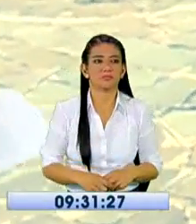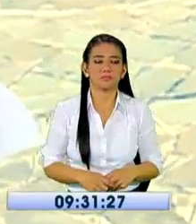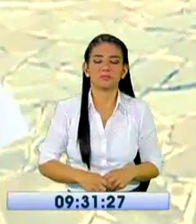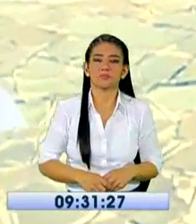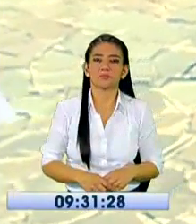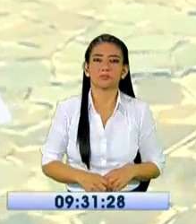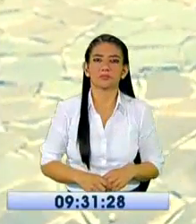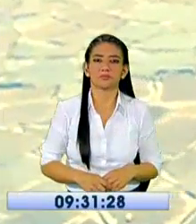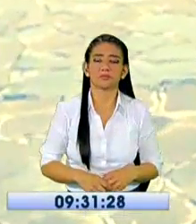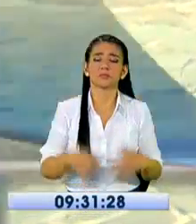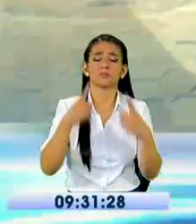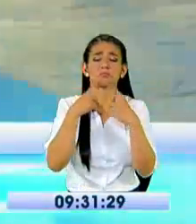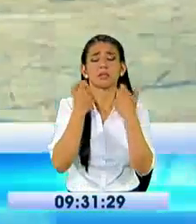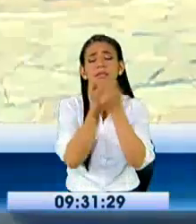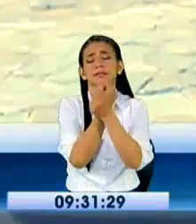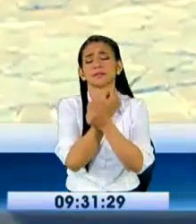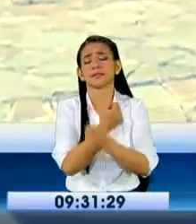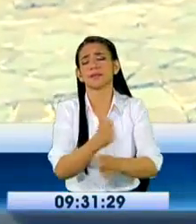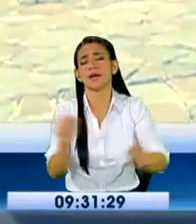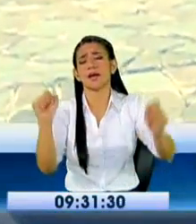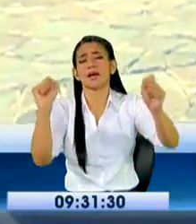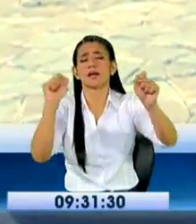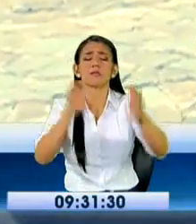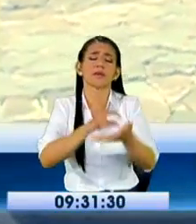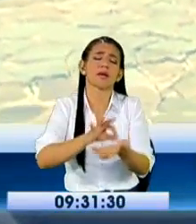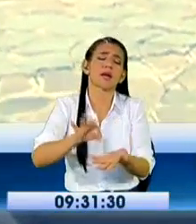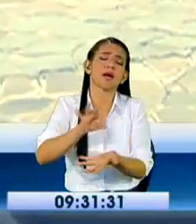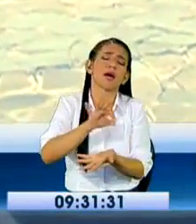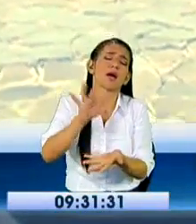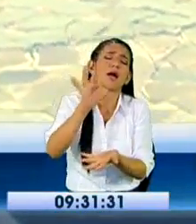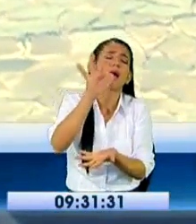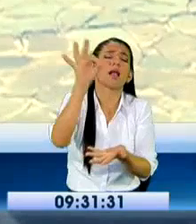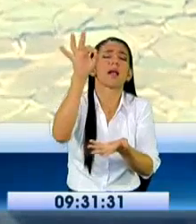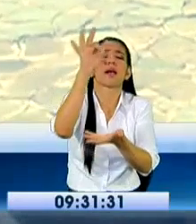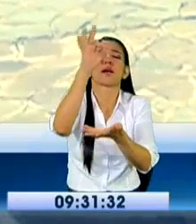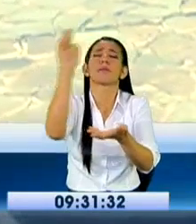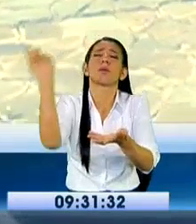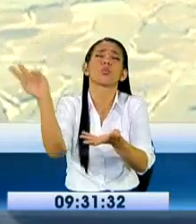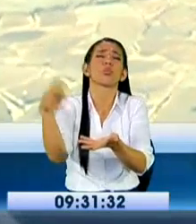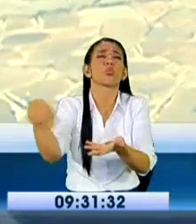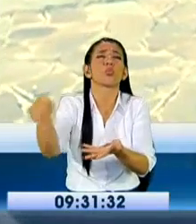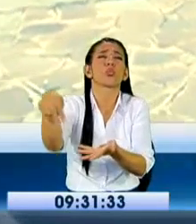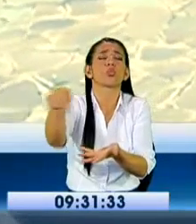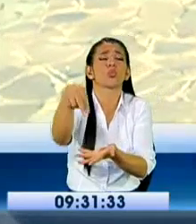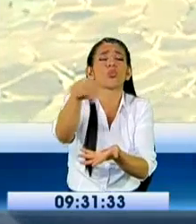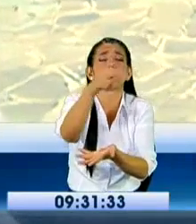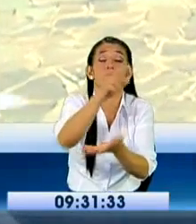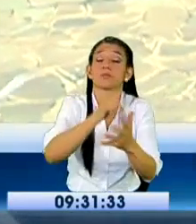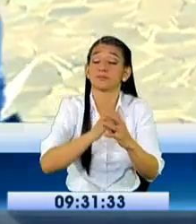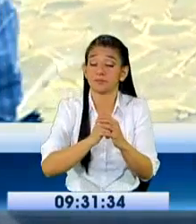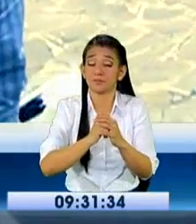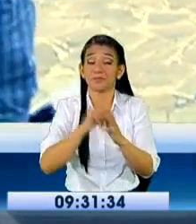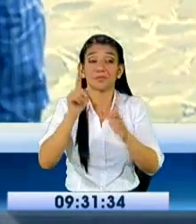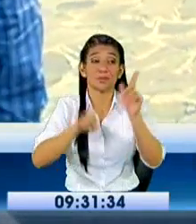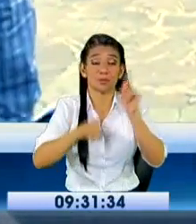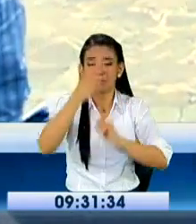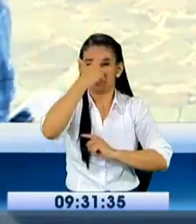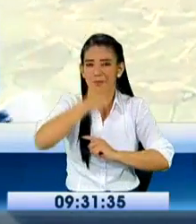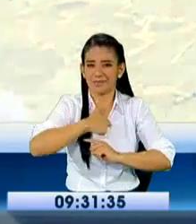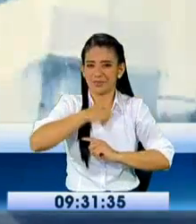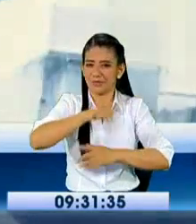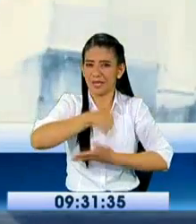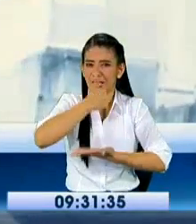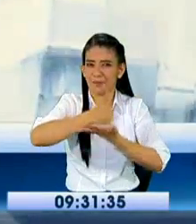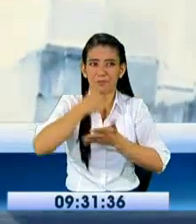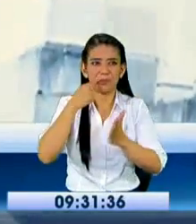las almas que están en el purgatorio. A través de característicos personajes capitalinos,